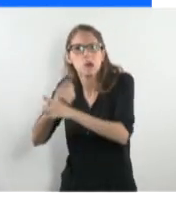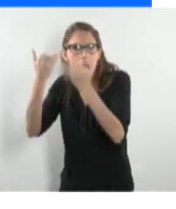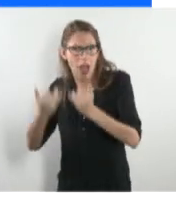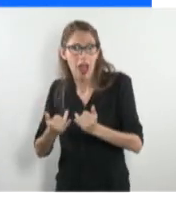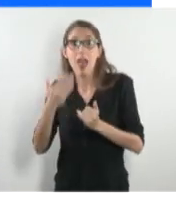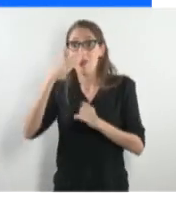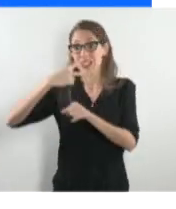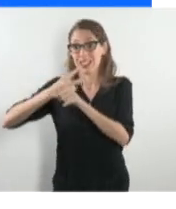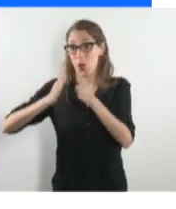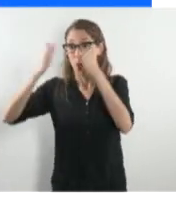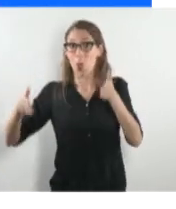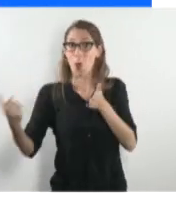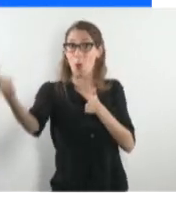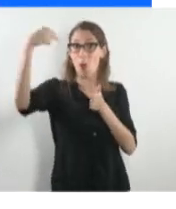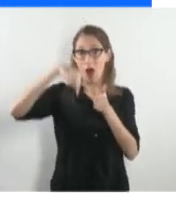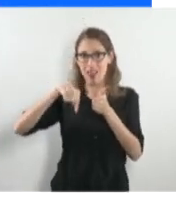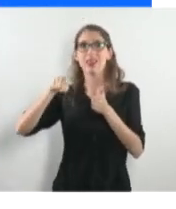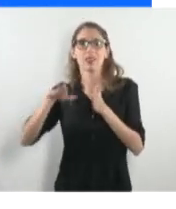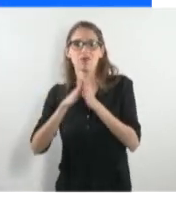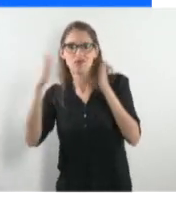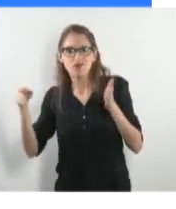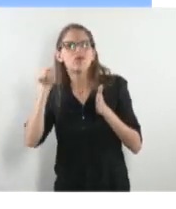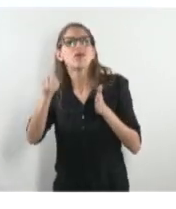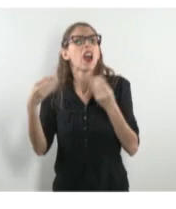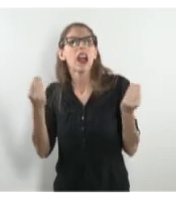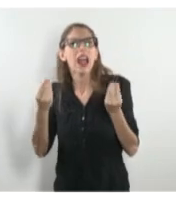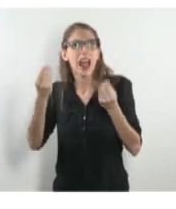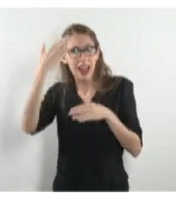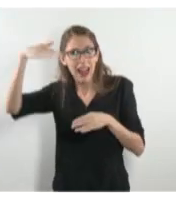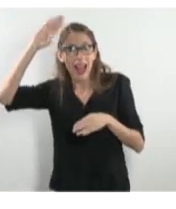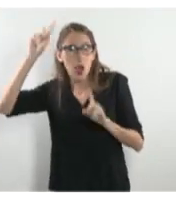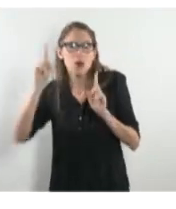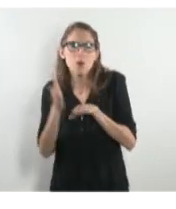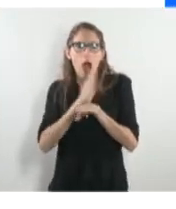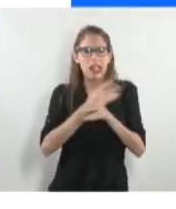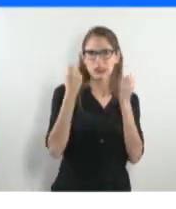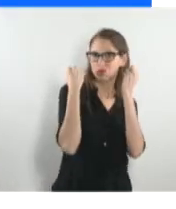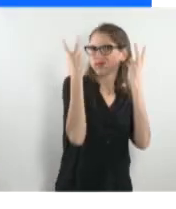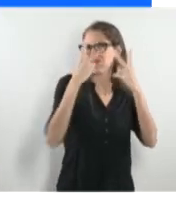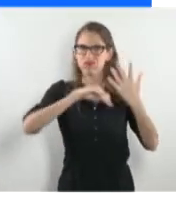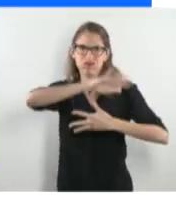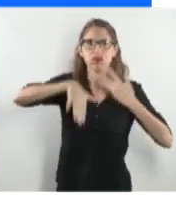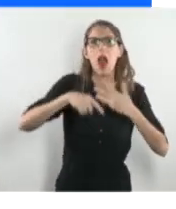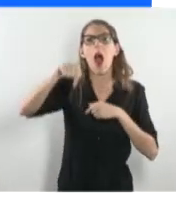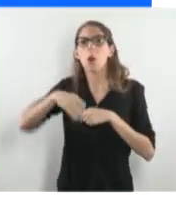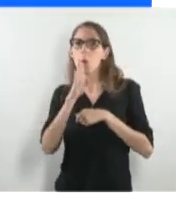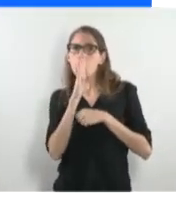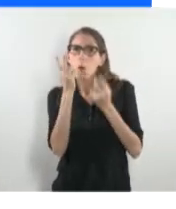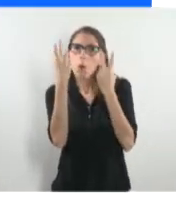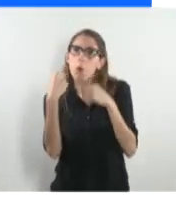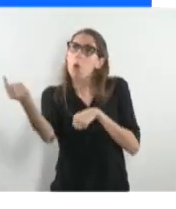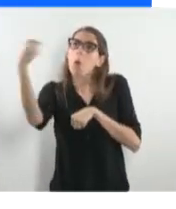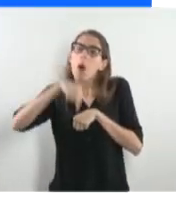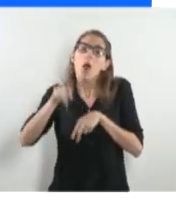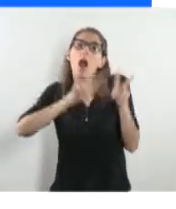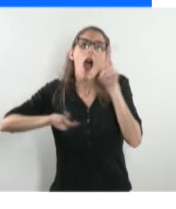Martín Fierro es la segunda parte, en la que aquel gaucho rebelde vuelve a sus pagos ya amansado, dispuesto a ver si lo dejan trabajar.